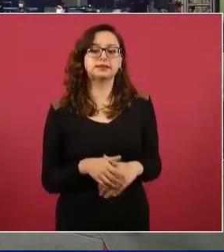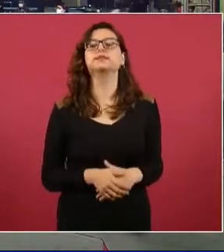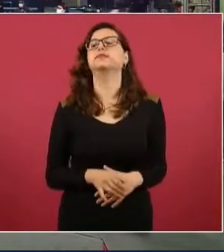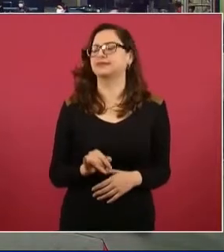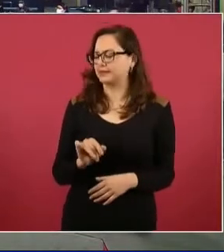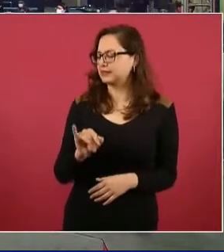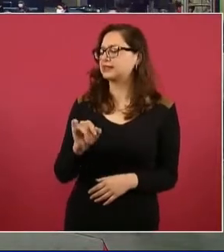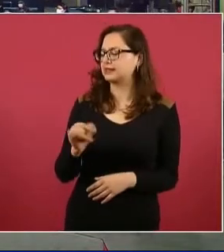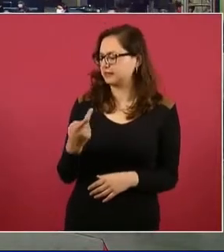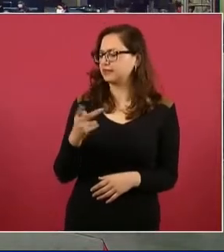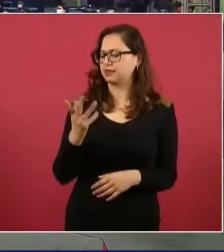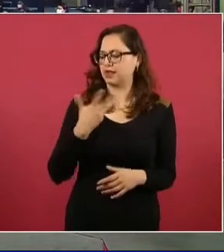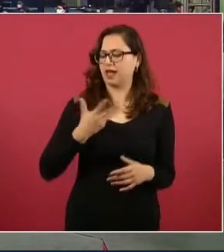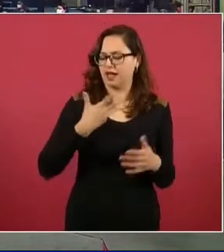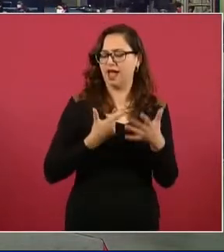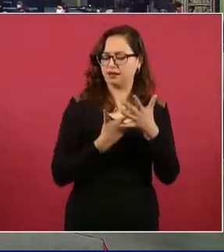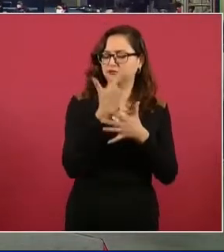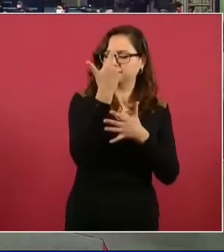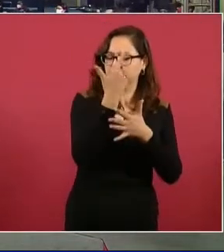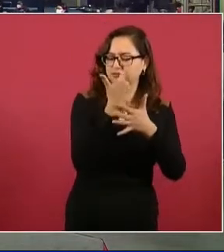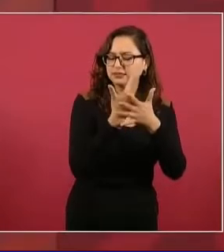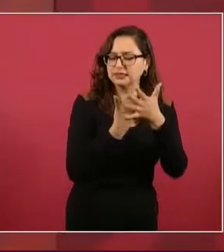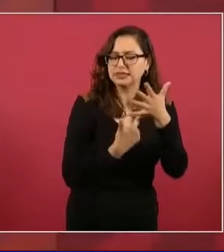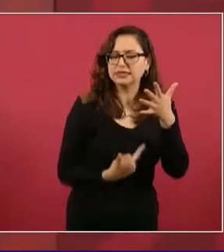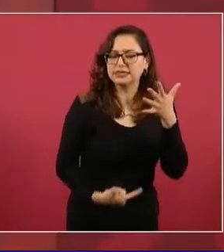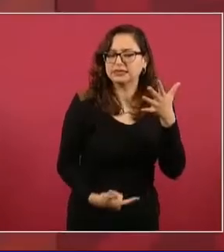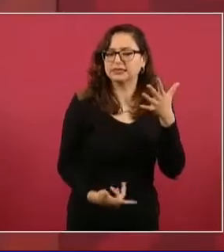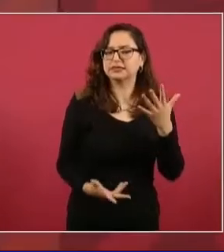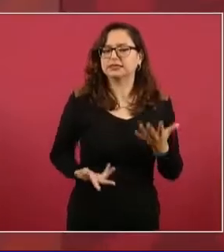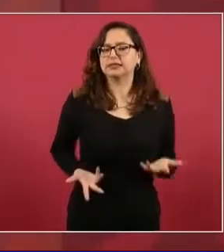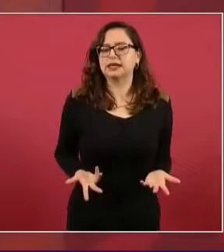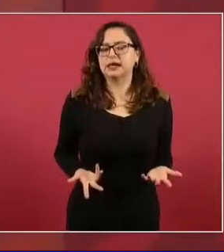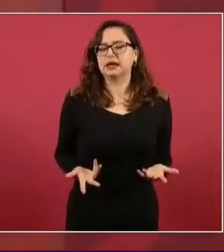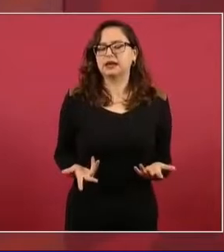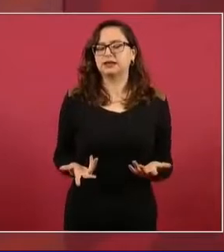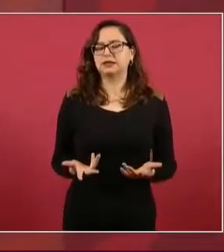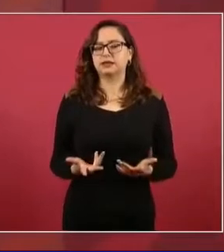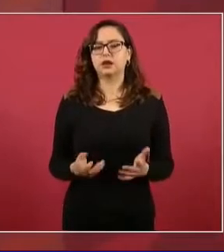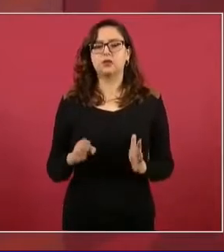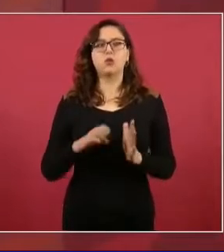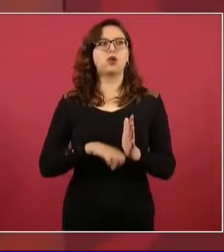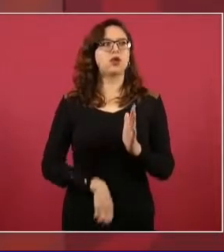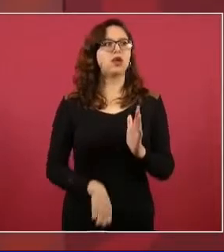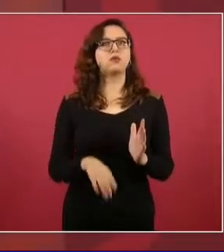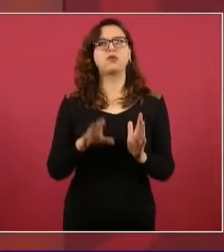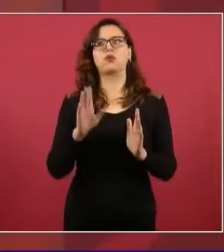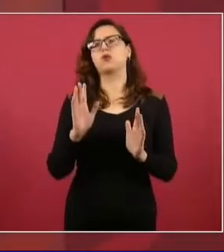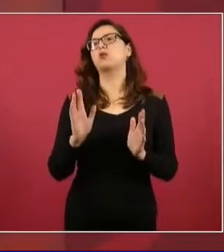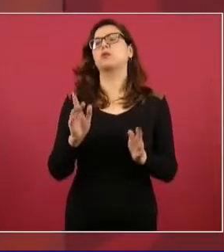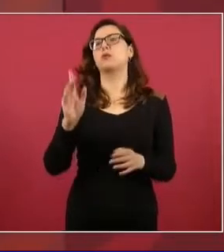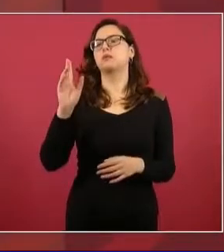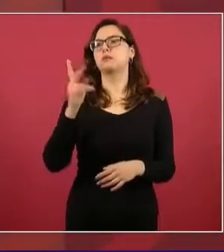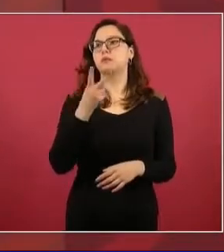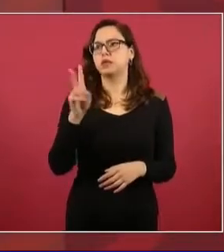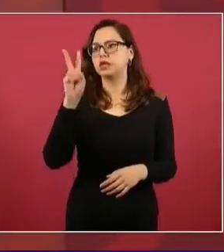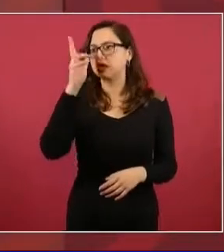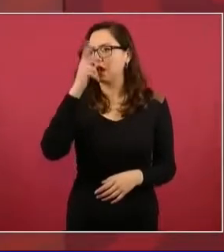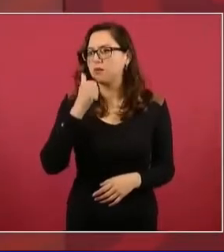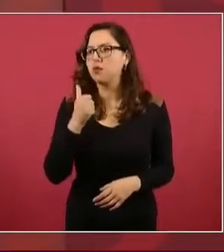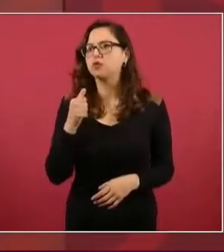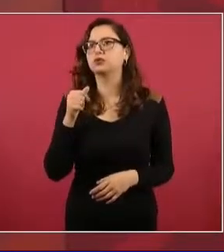se terminó el hospital de el ISSSTE en Villahermosa,